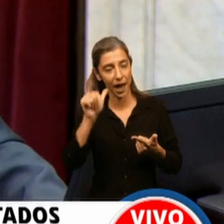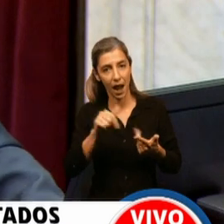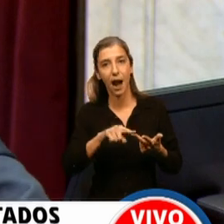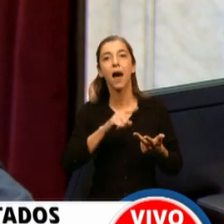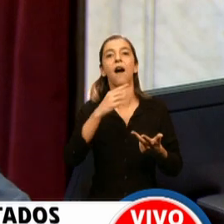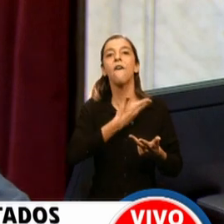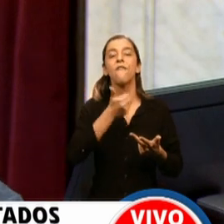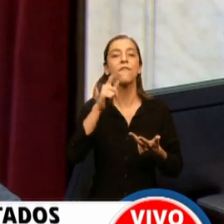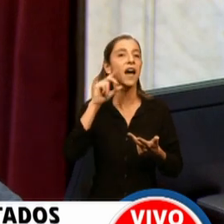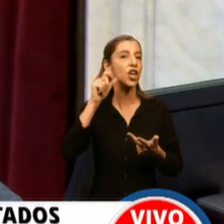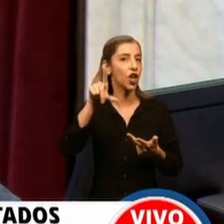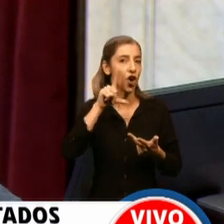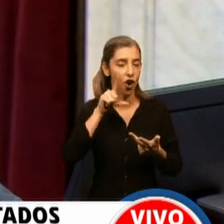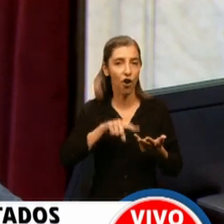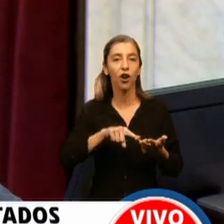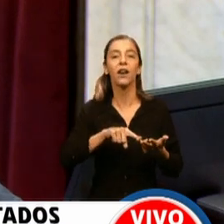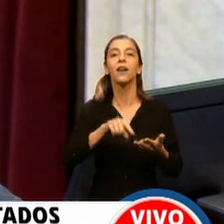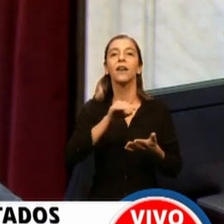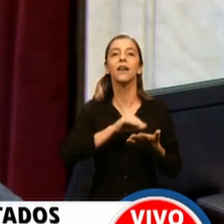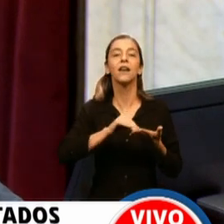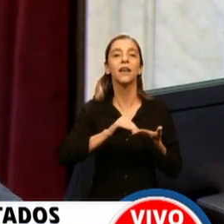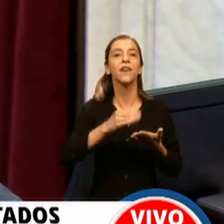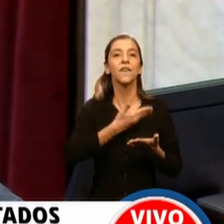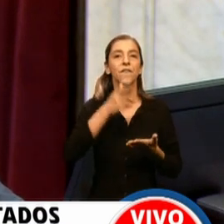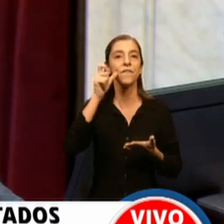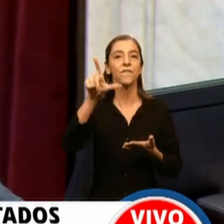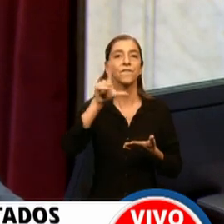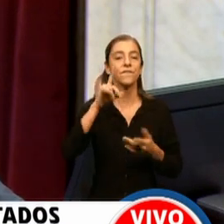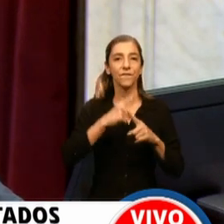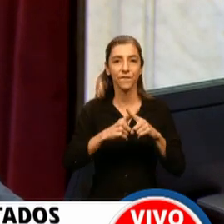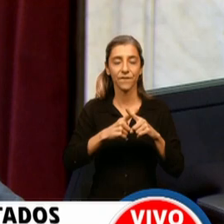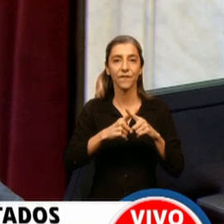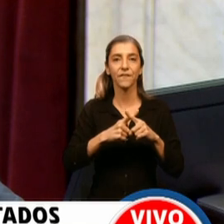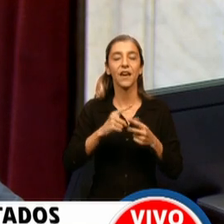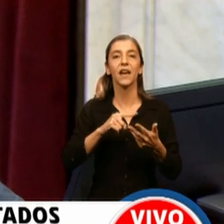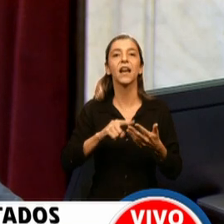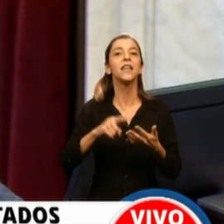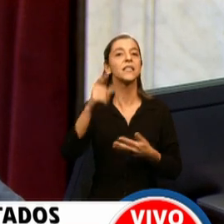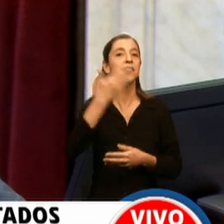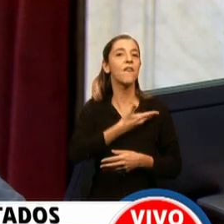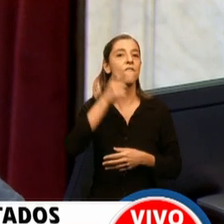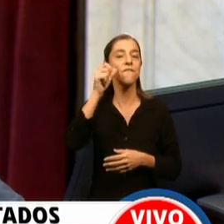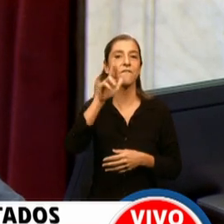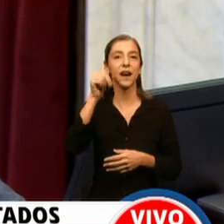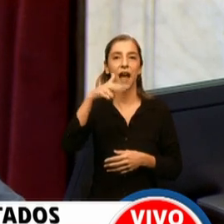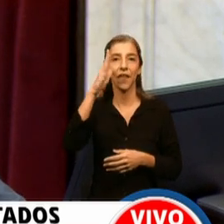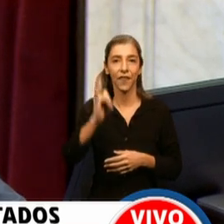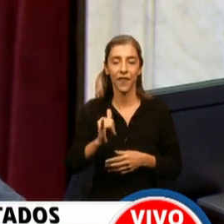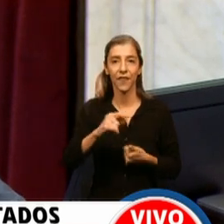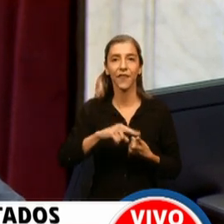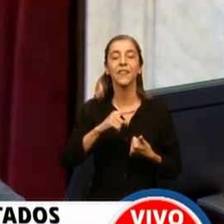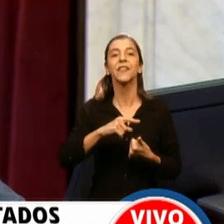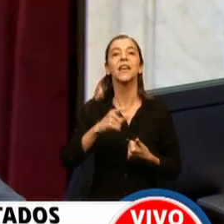faccioli federico diputado omar félix diputado eduardo fernández diputado